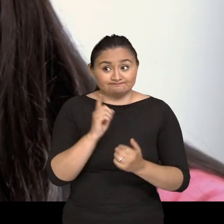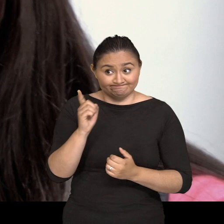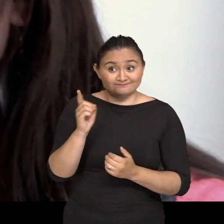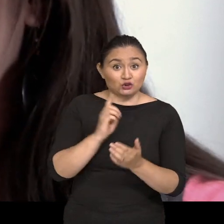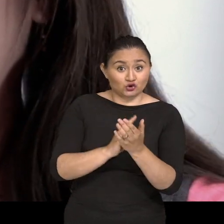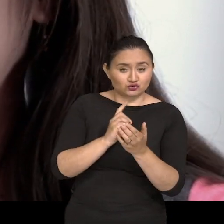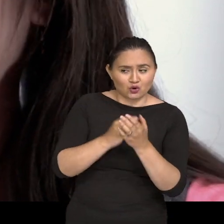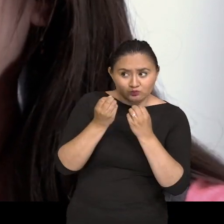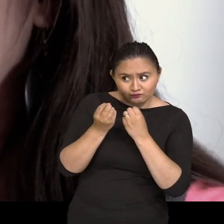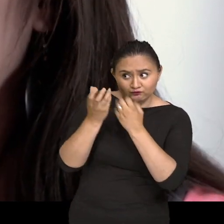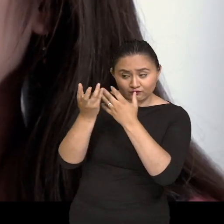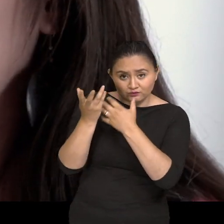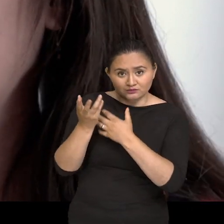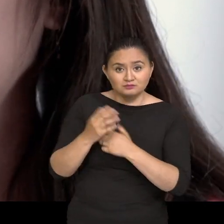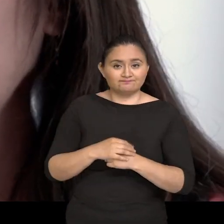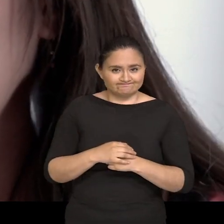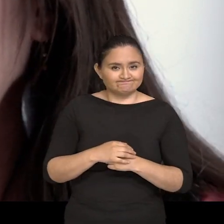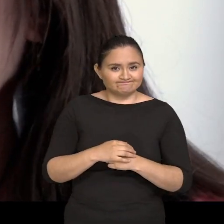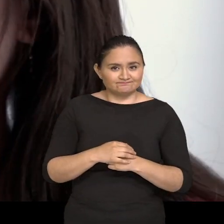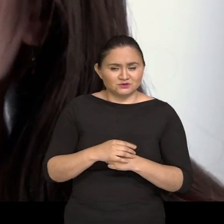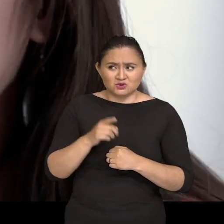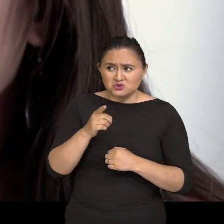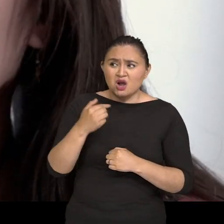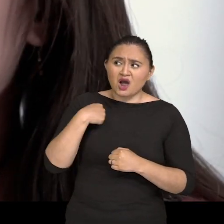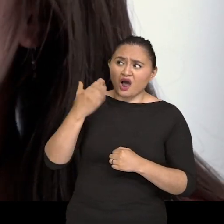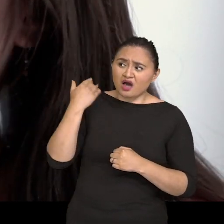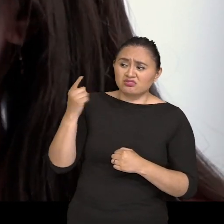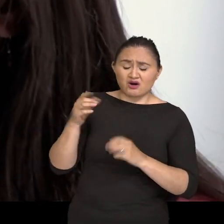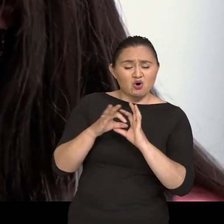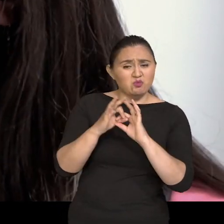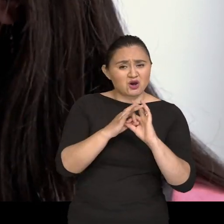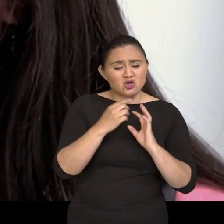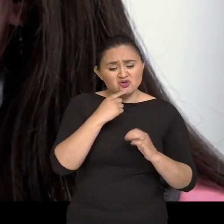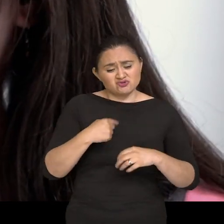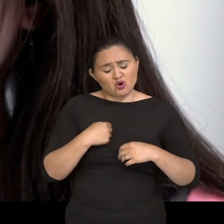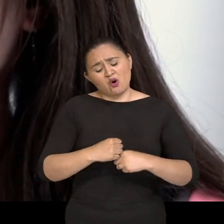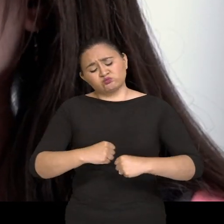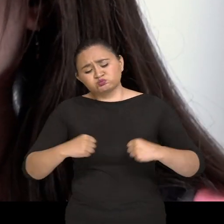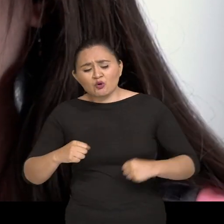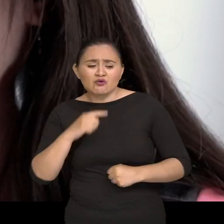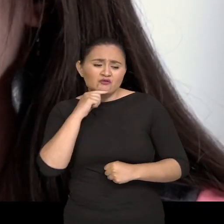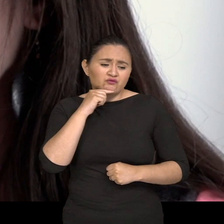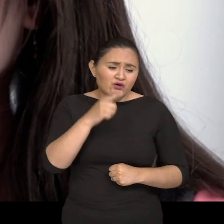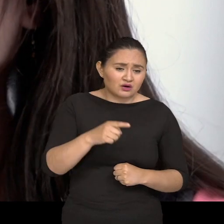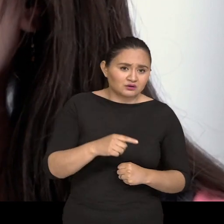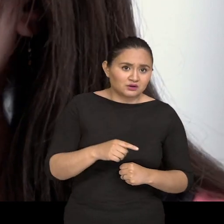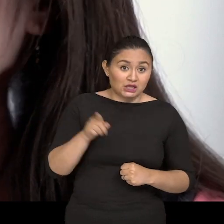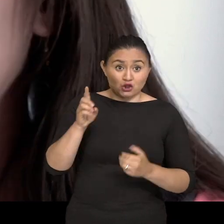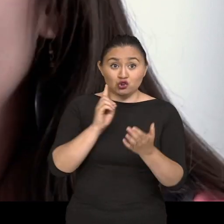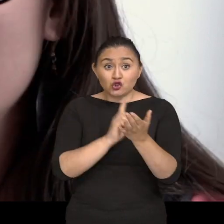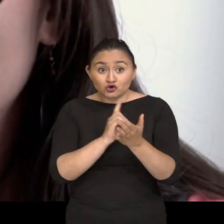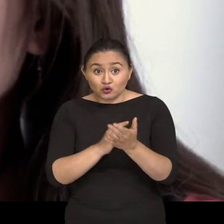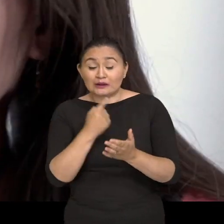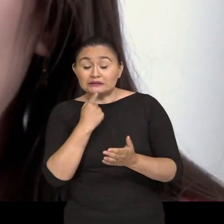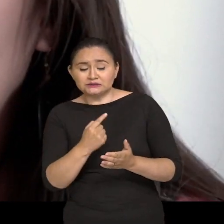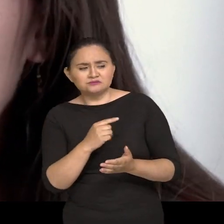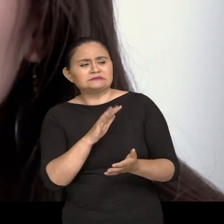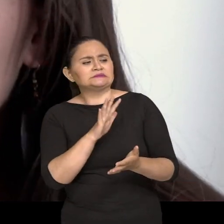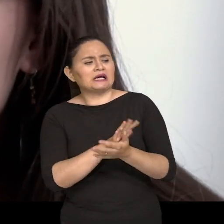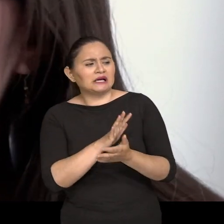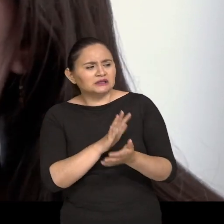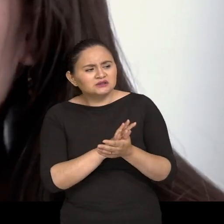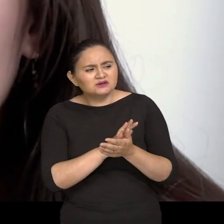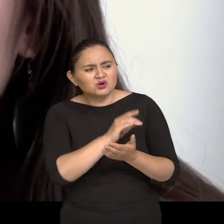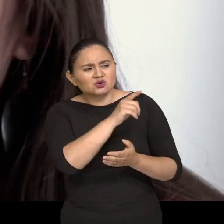conté la historia que me decían gorda que era fea gris lo bonito es entonces hay micrófono que